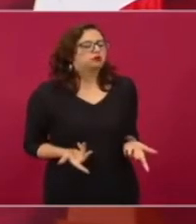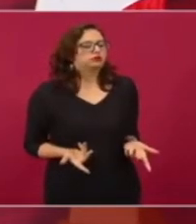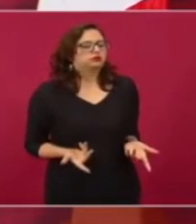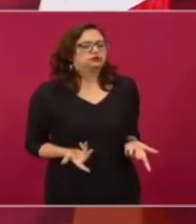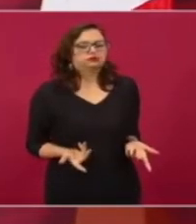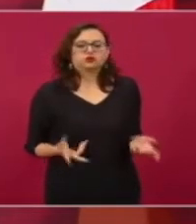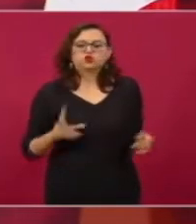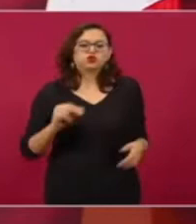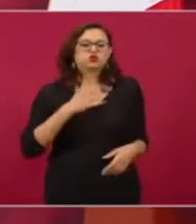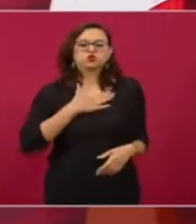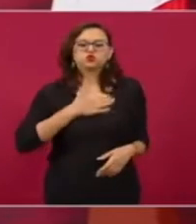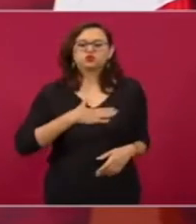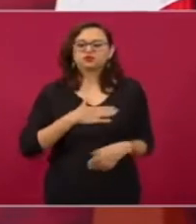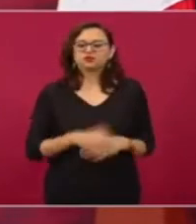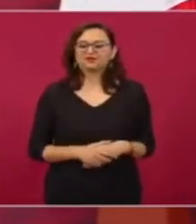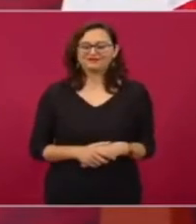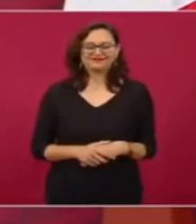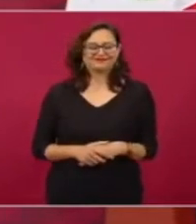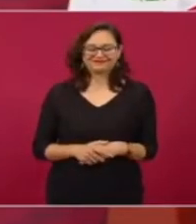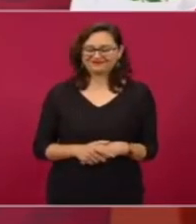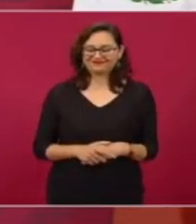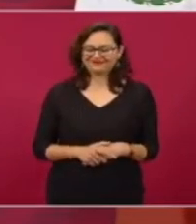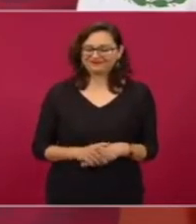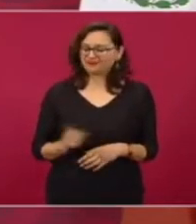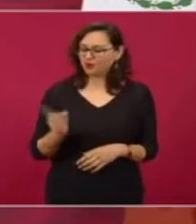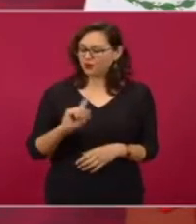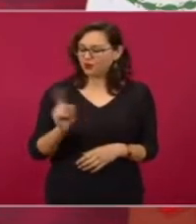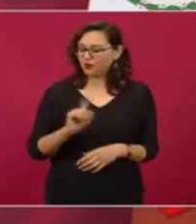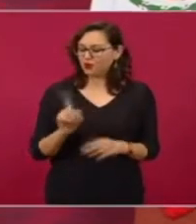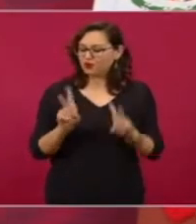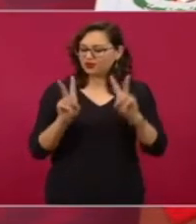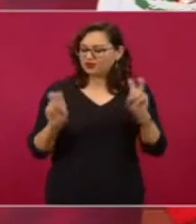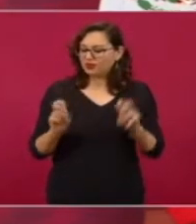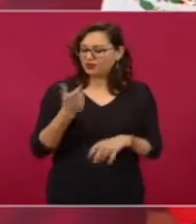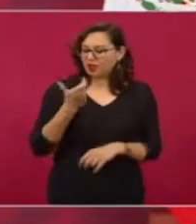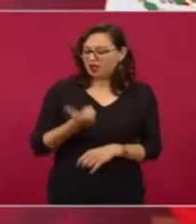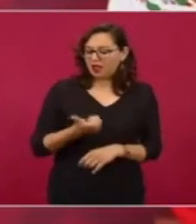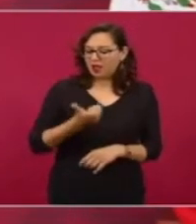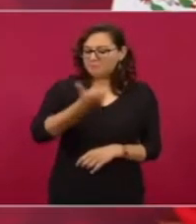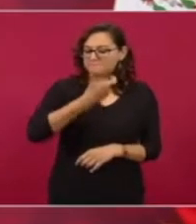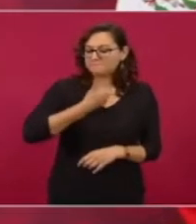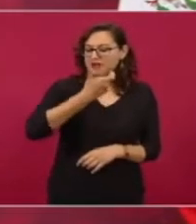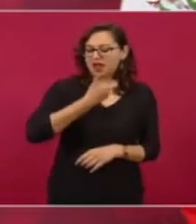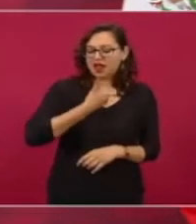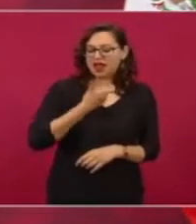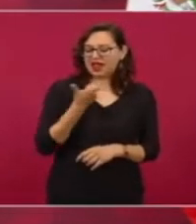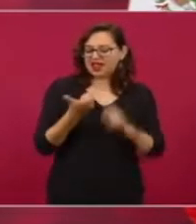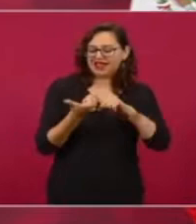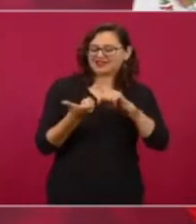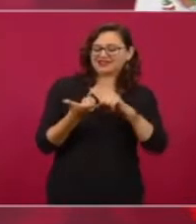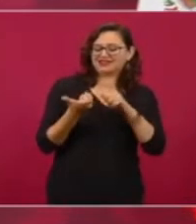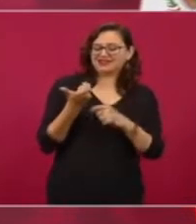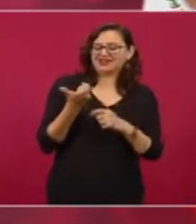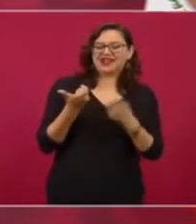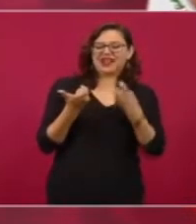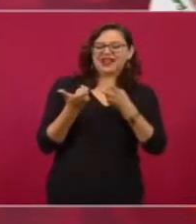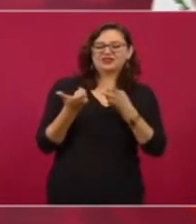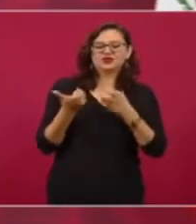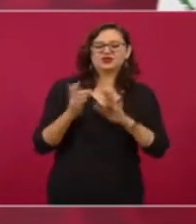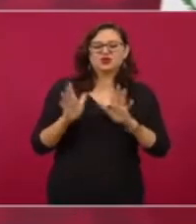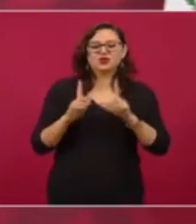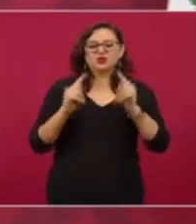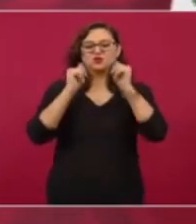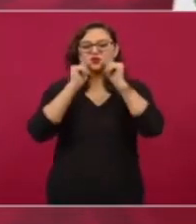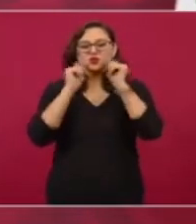es que no es un asunto cuantitativo trasunto cualitativo de un país con tanta